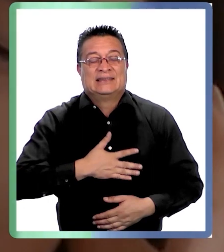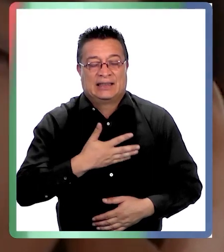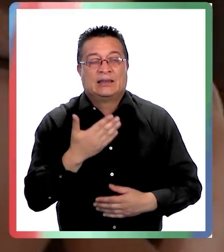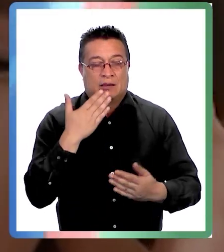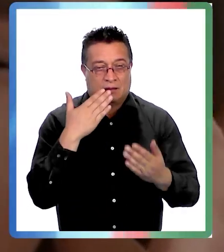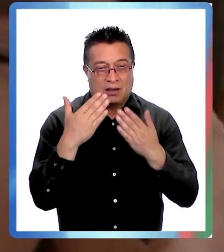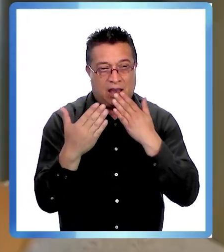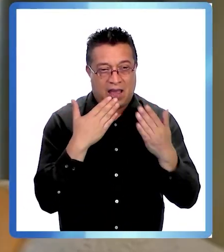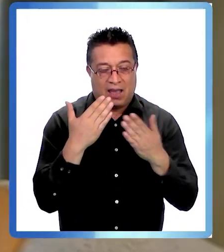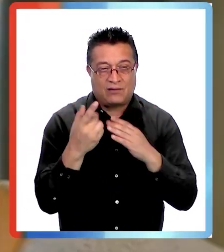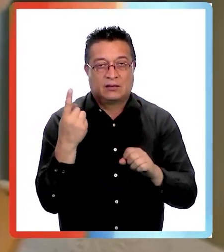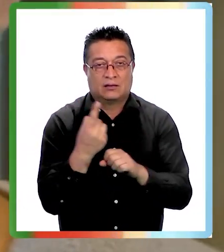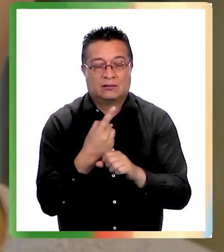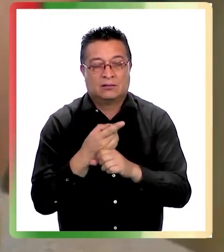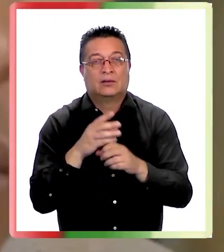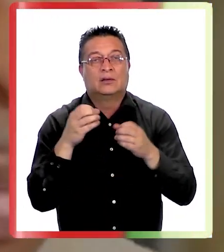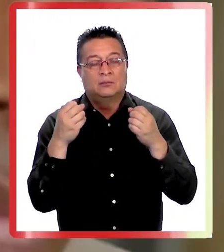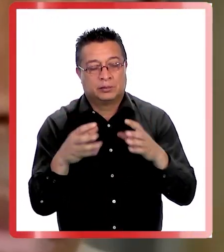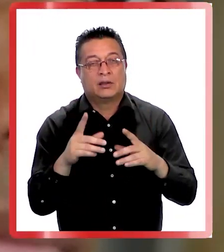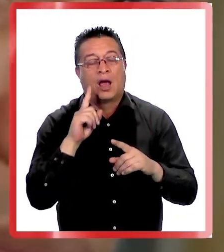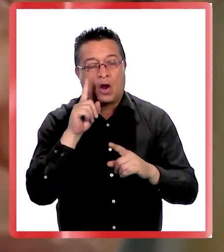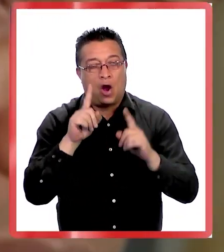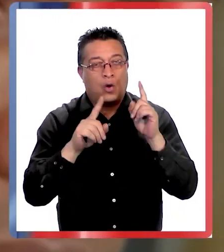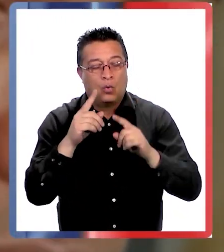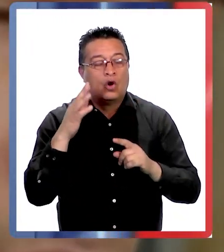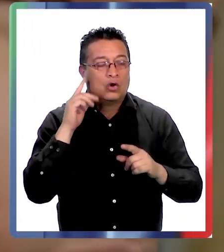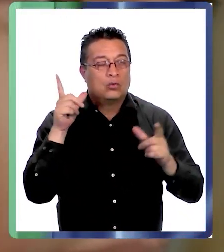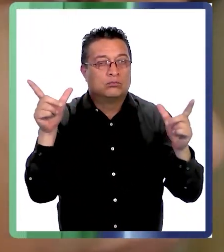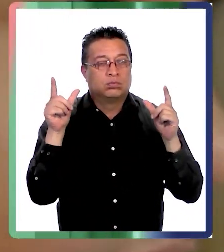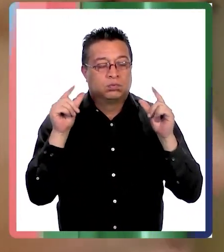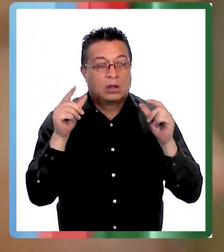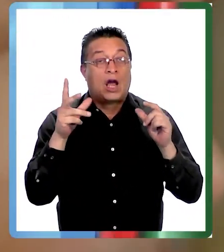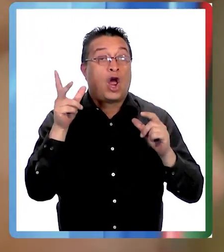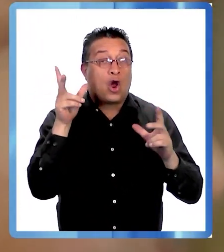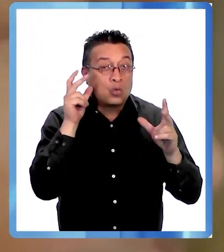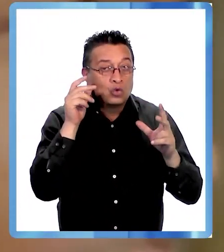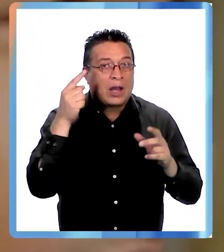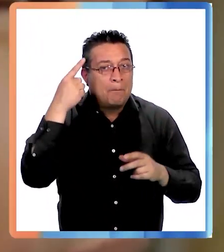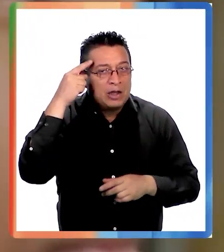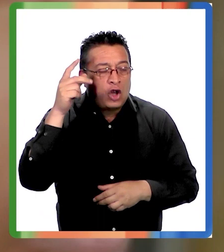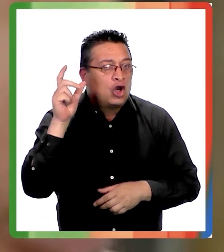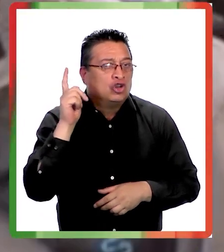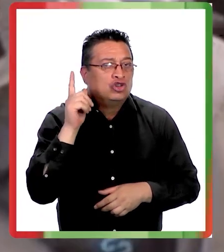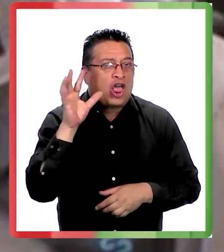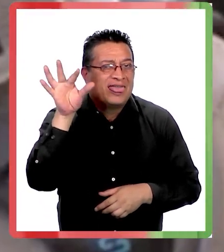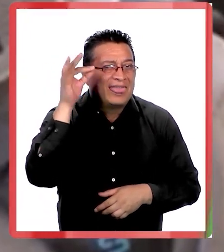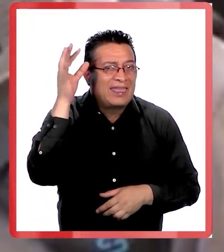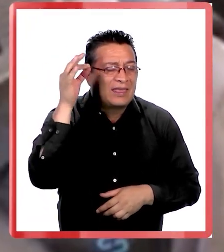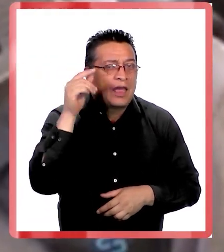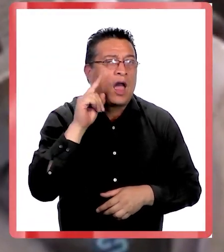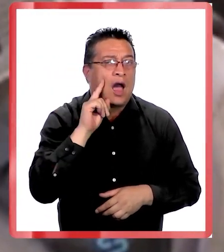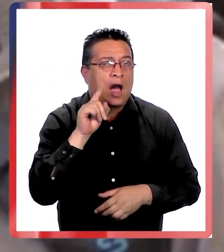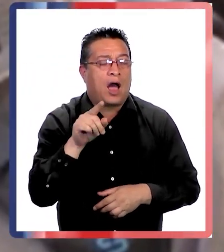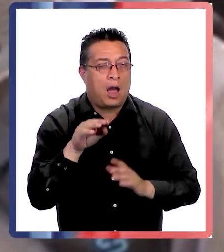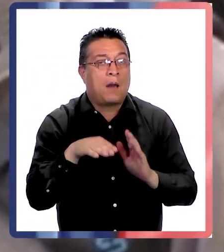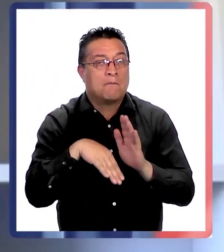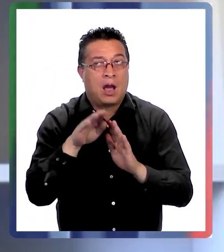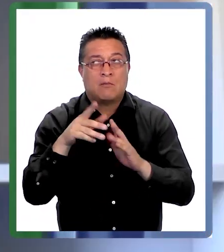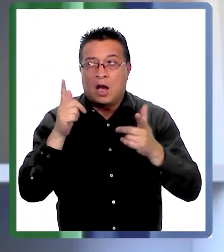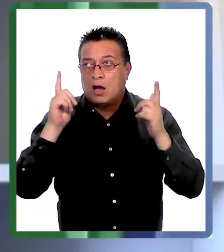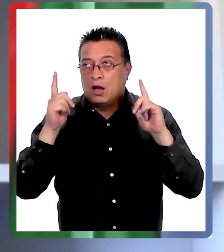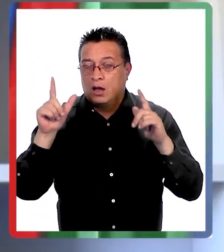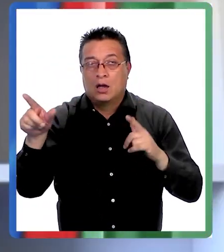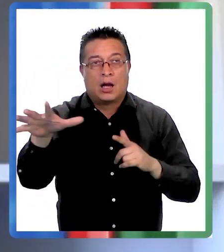están hablando, pero como pierden ciertas frecuencias de la audición, escuchan pero no entienden, ¿ya? Y esto se ve con mayor frecuencia en